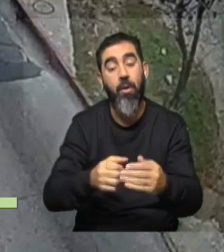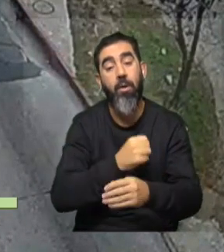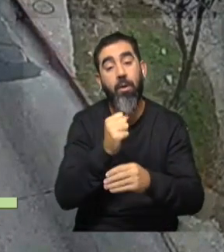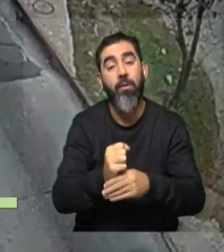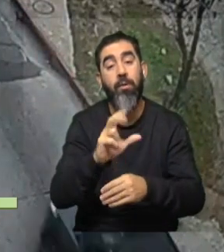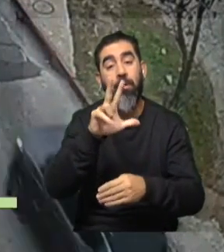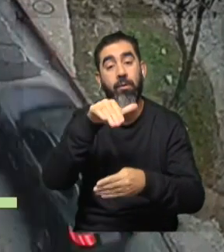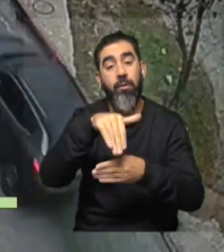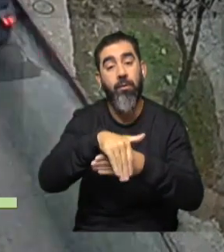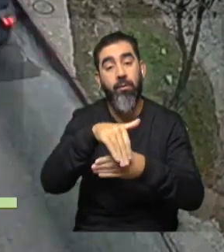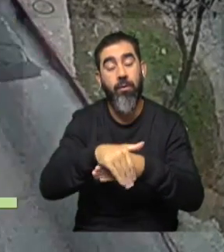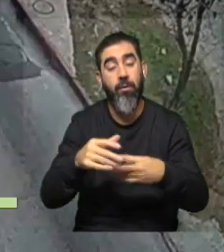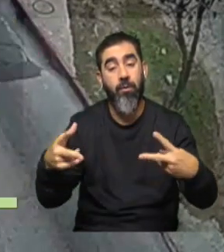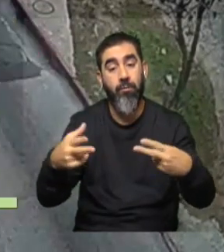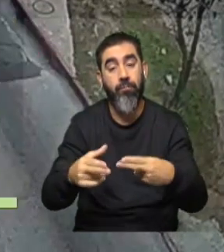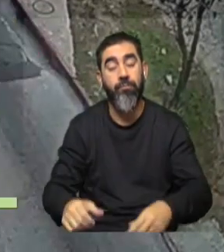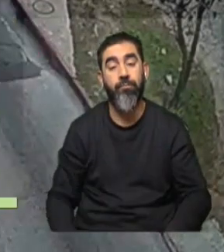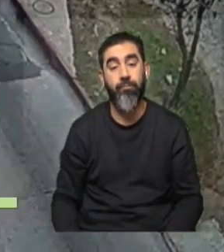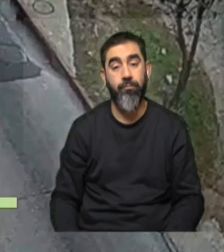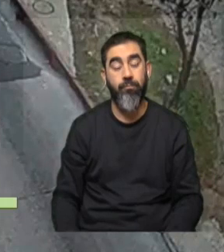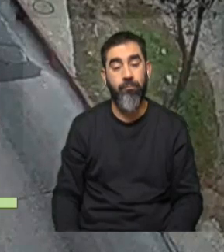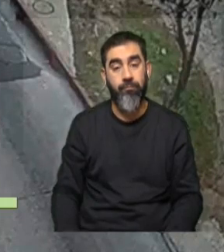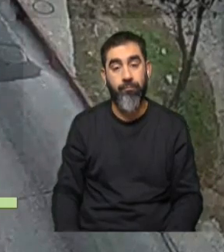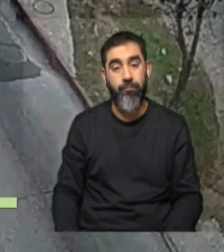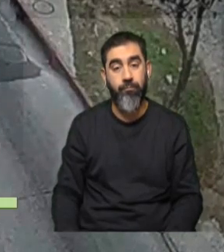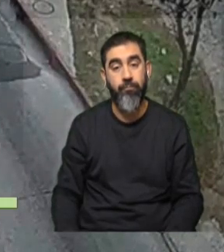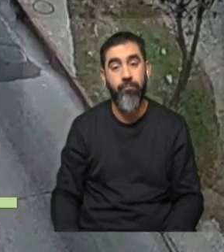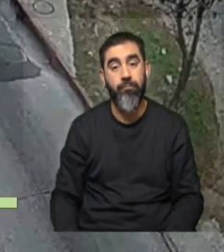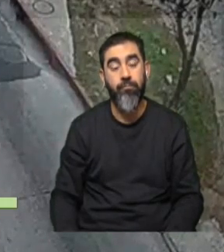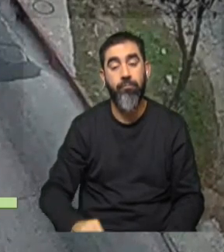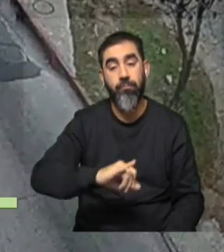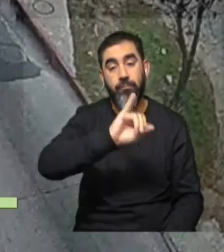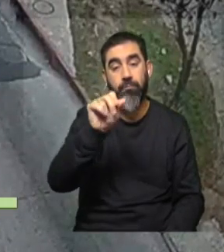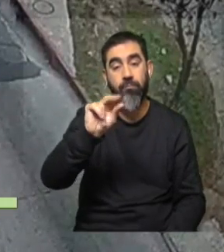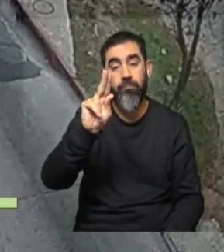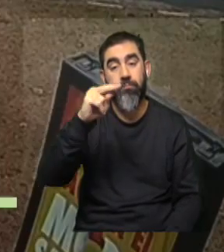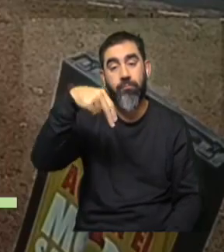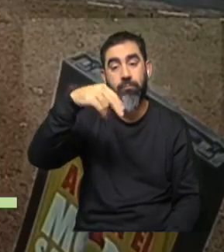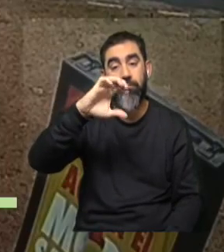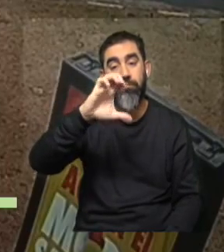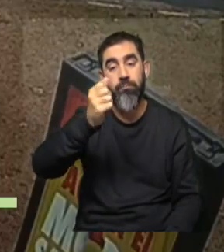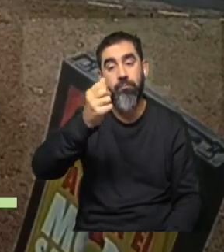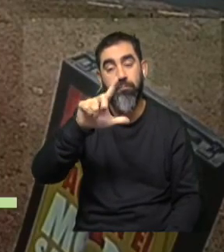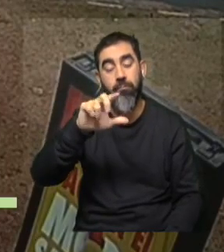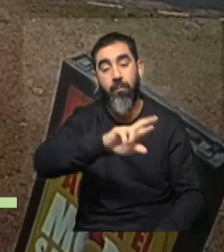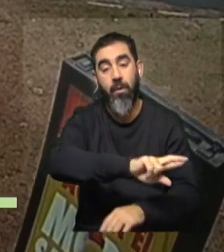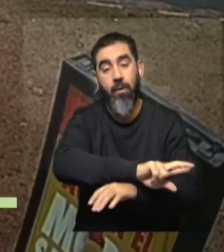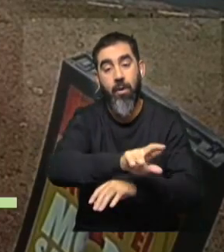las tres de la tarde de diez a tres para estar cortado por tareas de poda y juncal esquina rambla Roosevelt